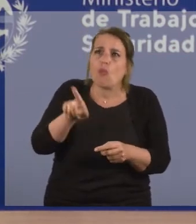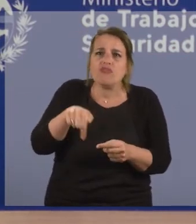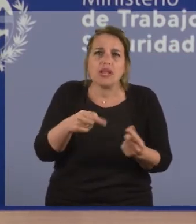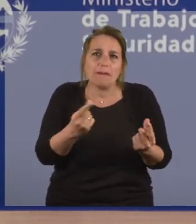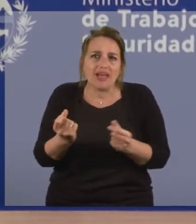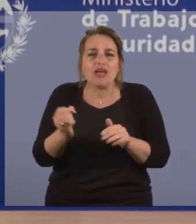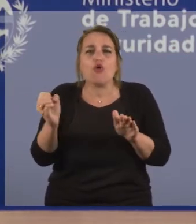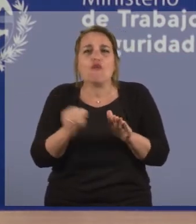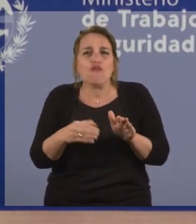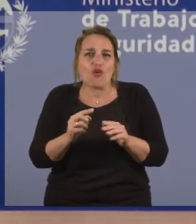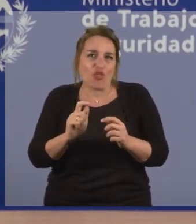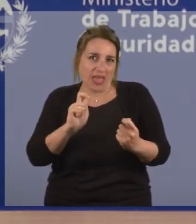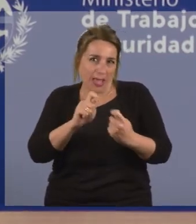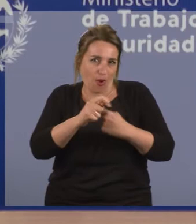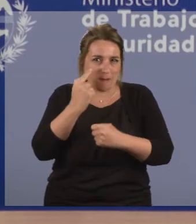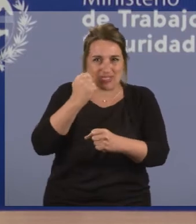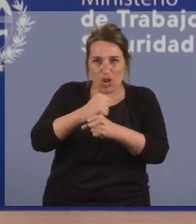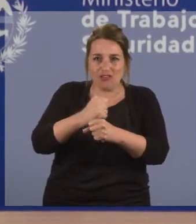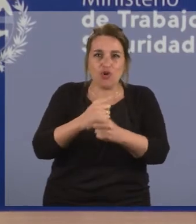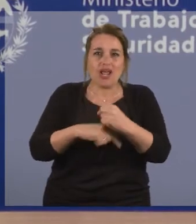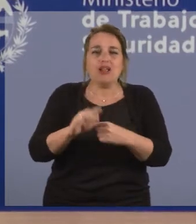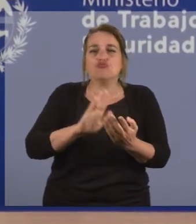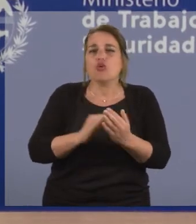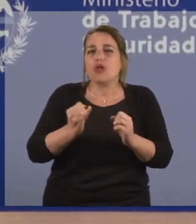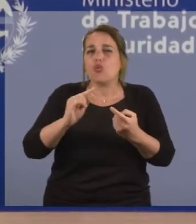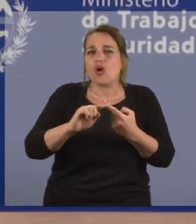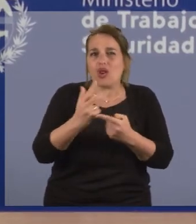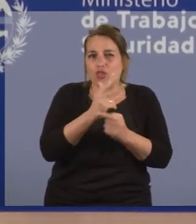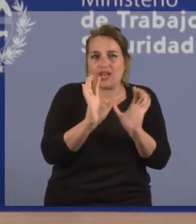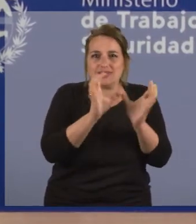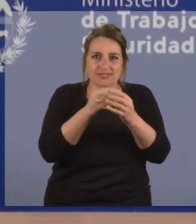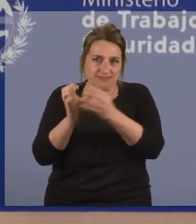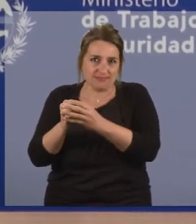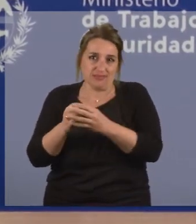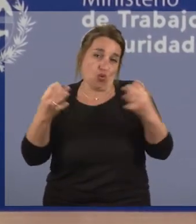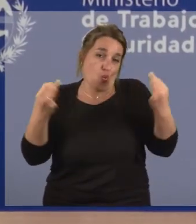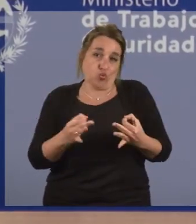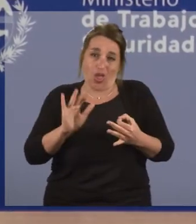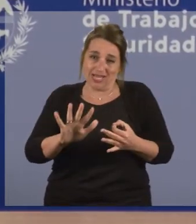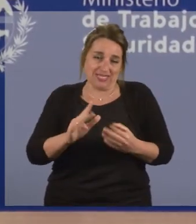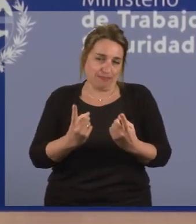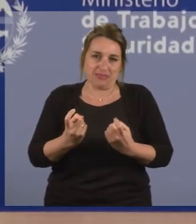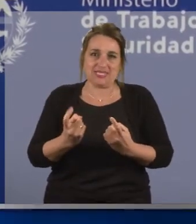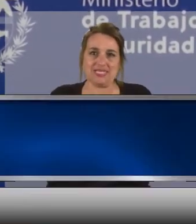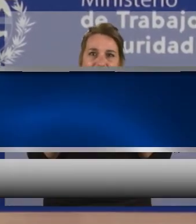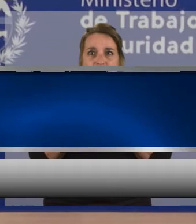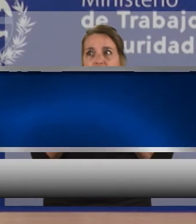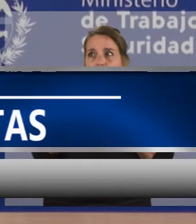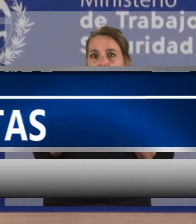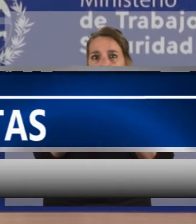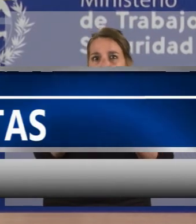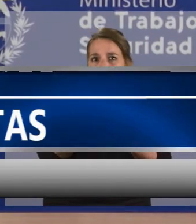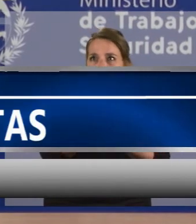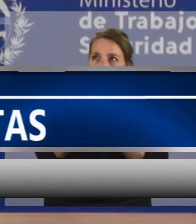fondos del Fondo de Reconversión Laboral a partir de un acuerdo tripartito, que es lo que corresponde, en la medida